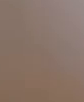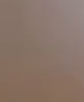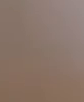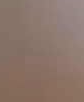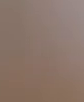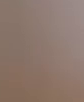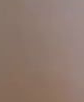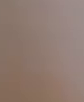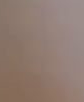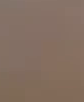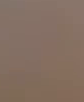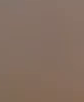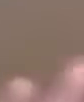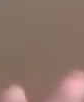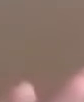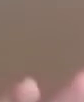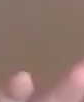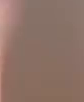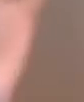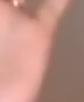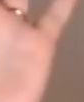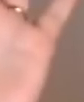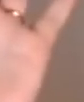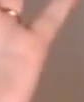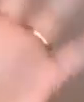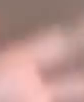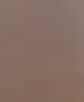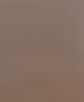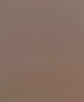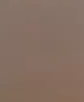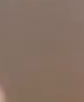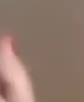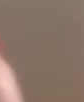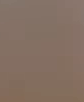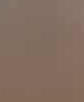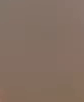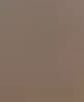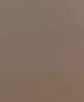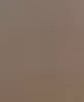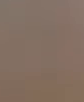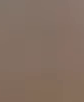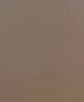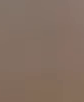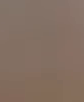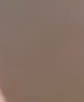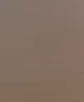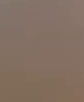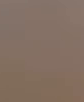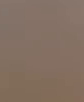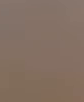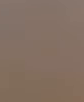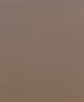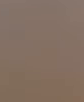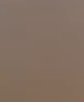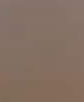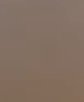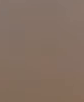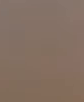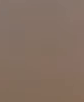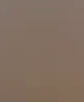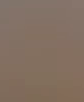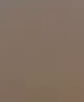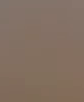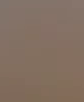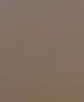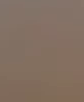los comunistas, que se jodan. Y vamos a empezar por Randy. Vamos a empezar por Randy para divertirnos con Randy, porque, mi amor,